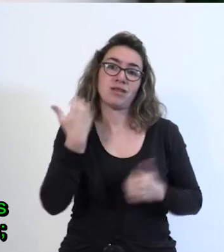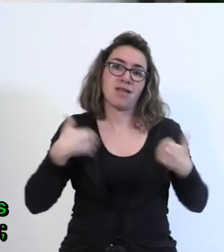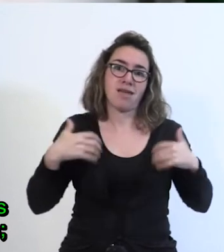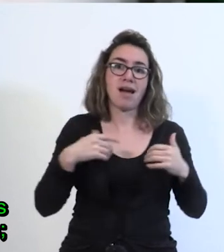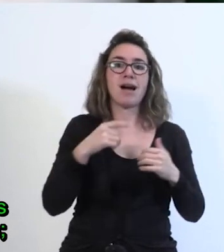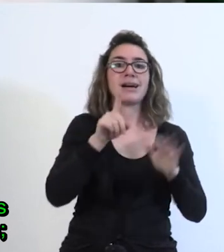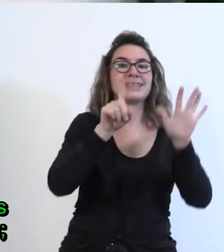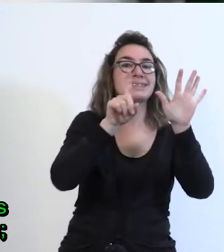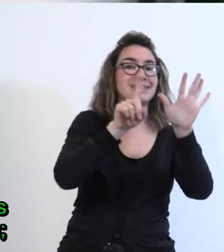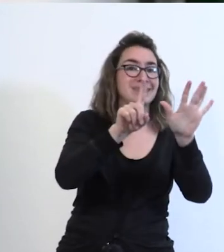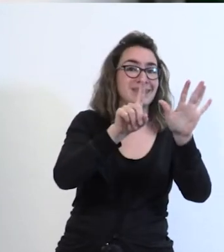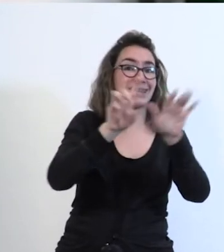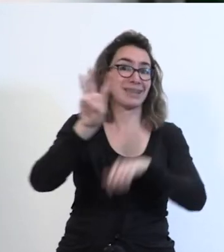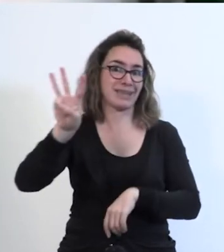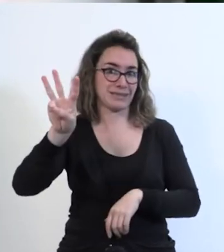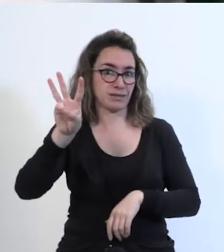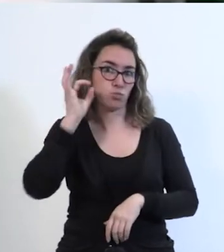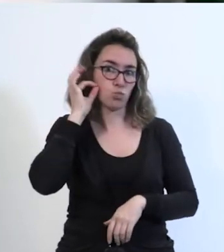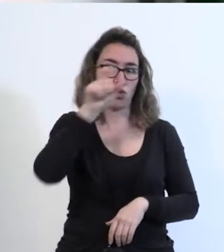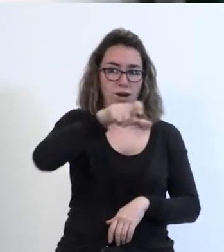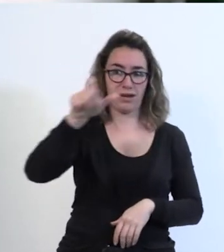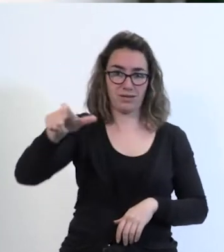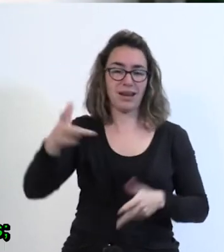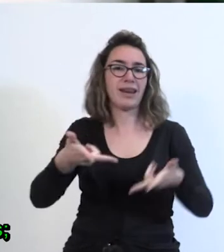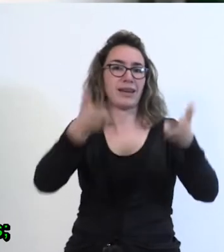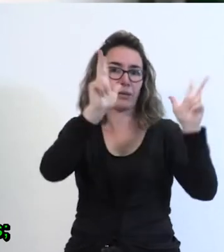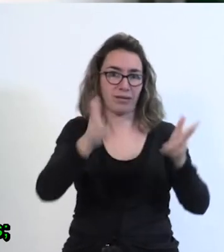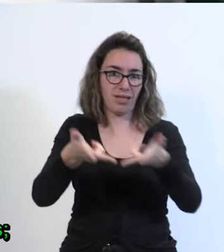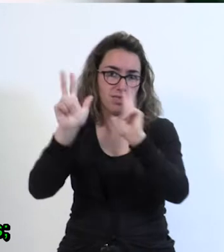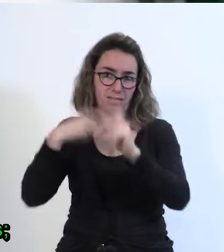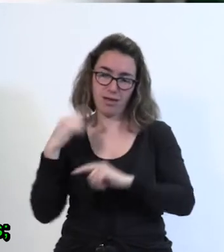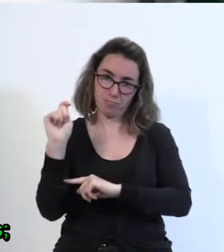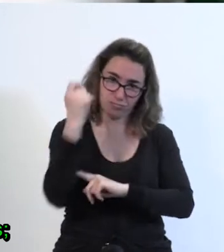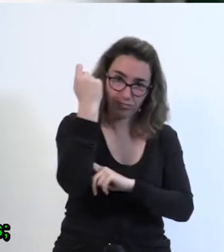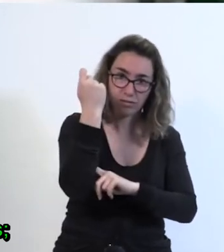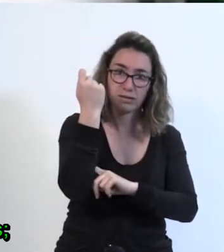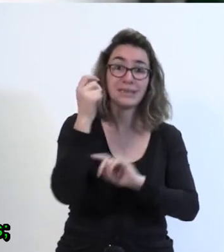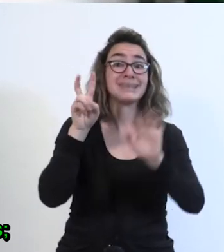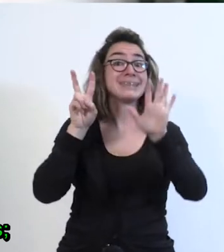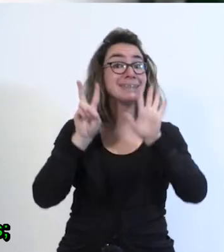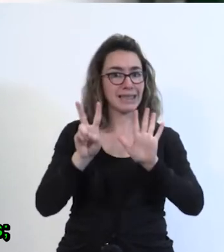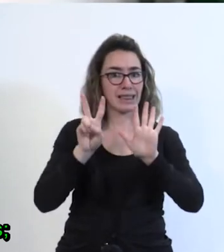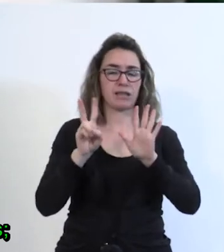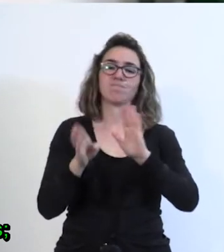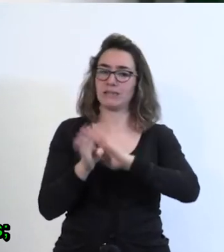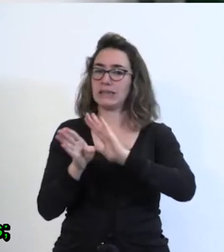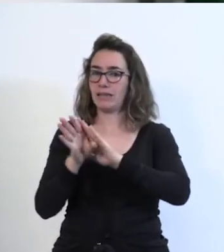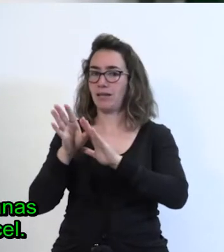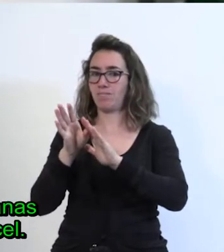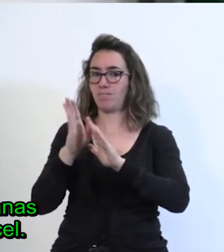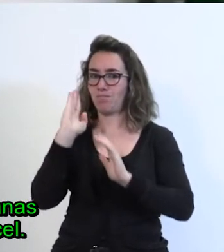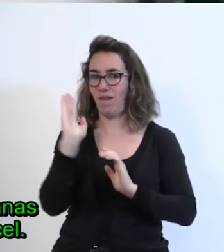de 62 mujeres, de 63, perdón, y hay 7 todavía con